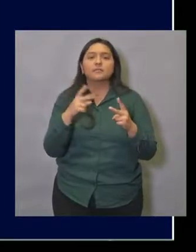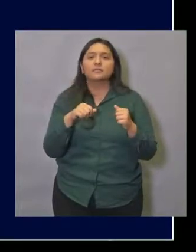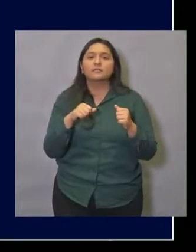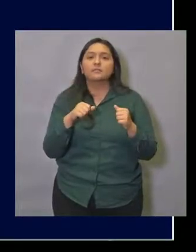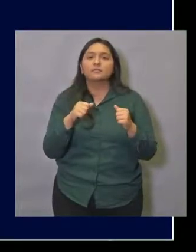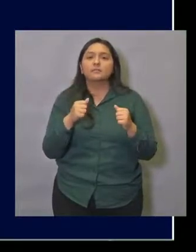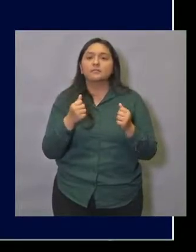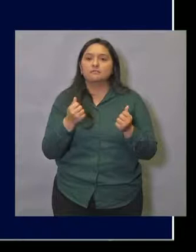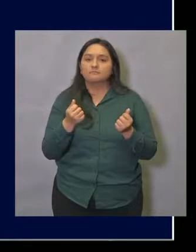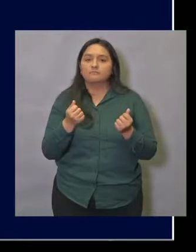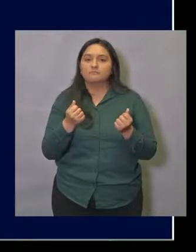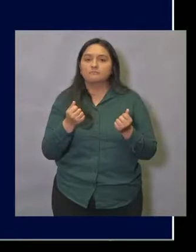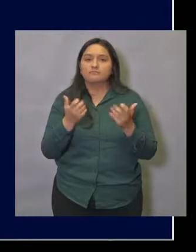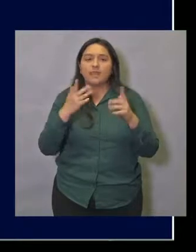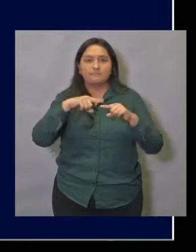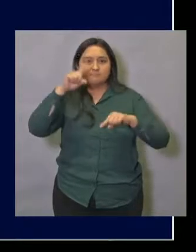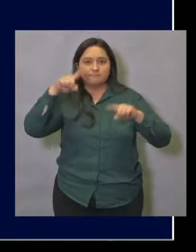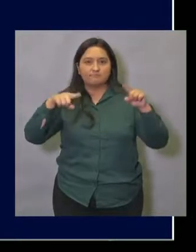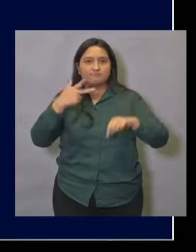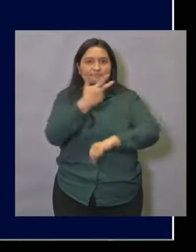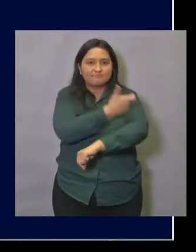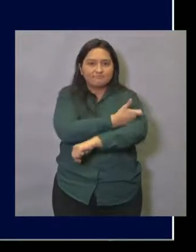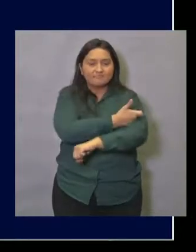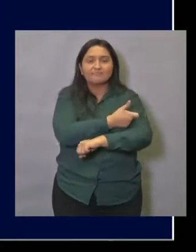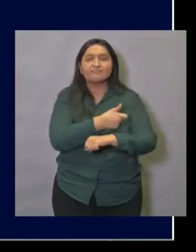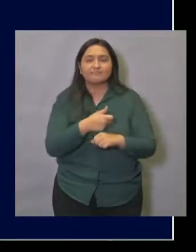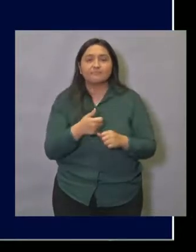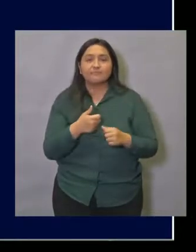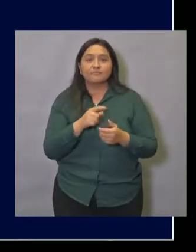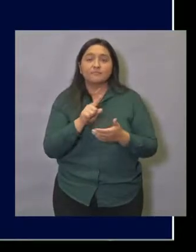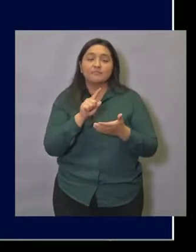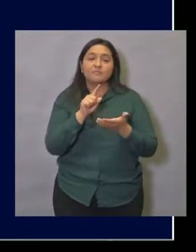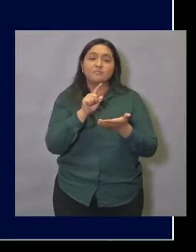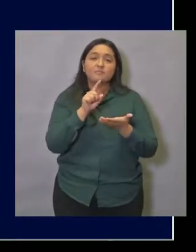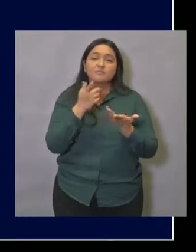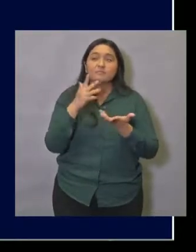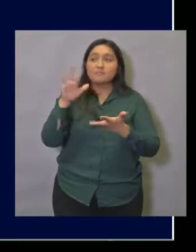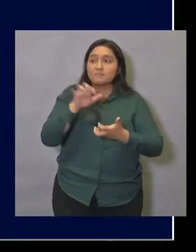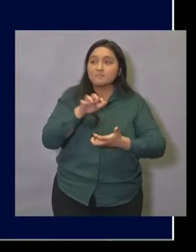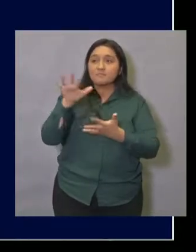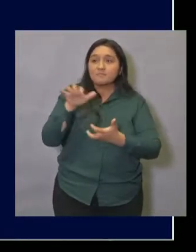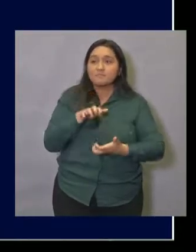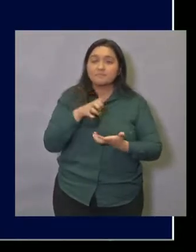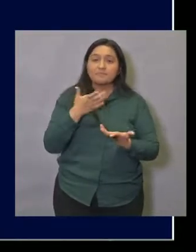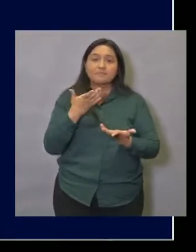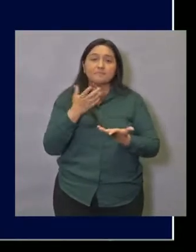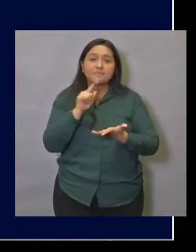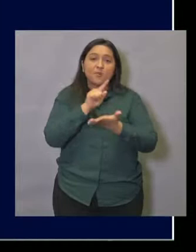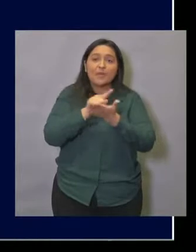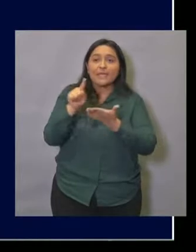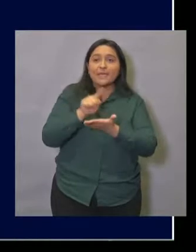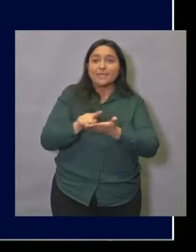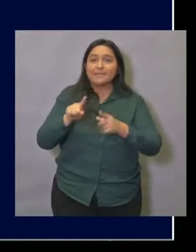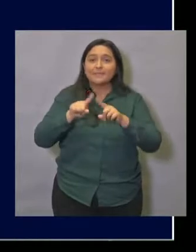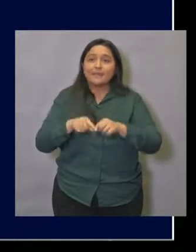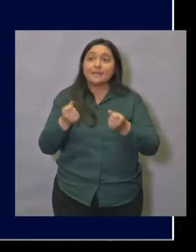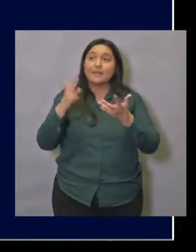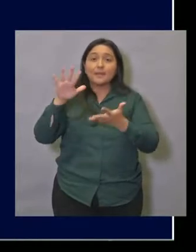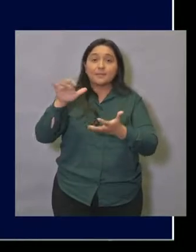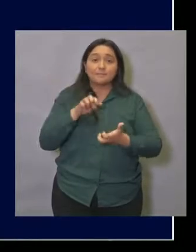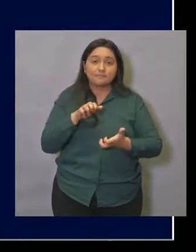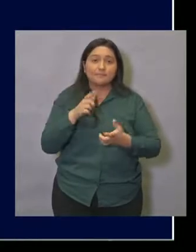variedad en la cantidad de vacuna que recibimos de una semana a otra. Hasta la fecha hemos recibido